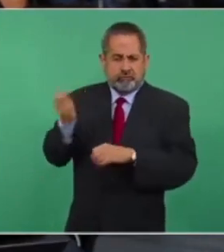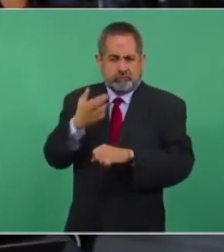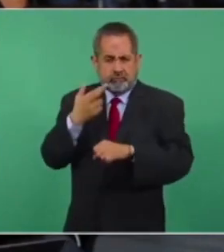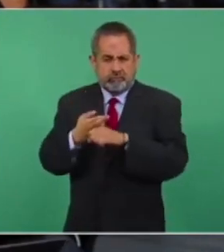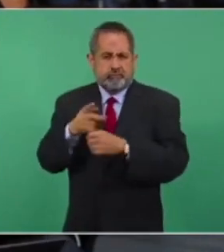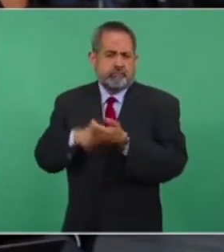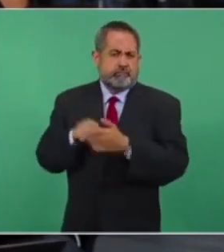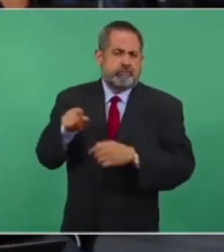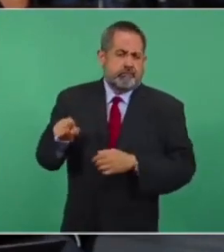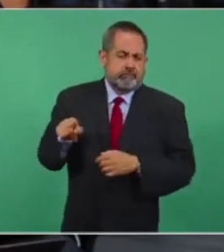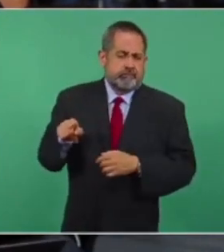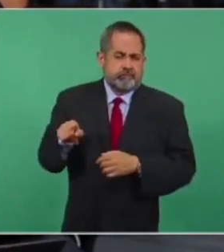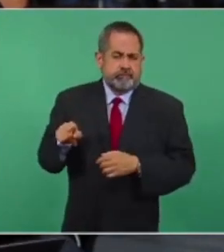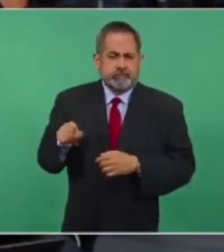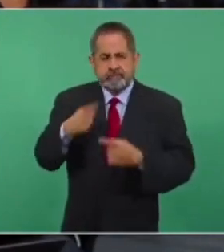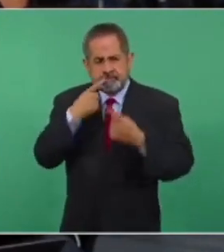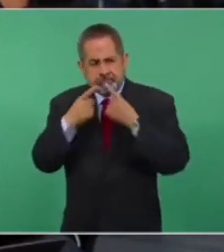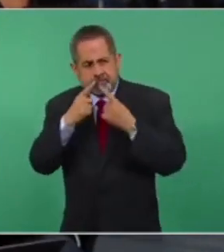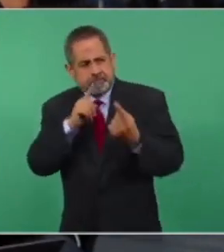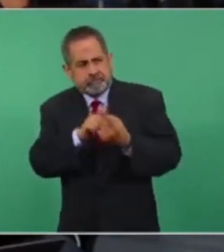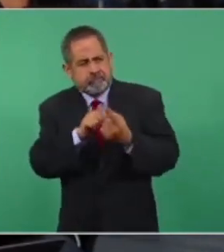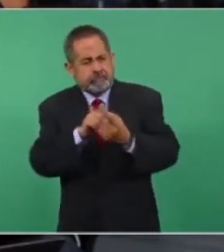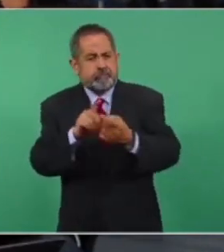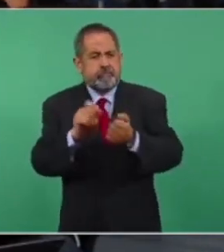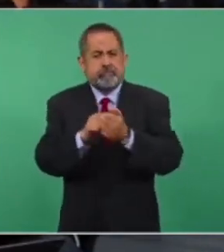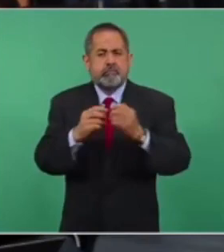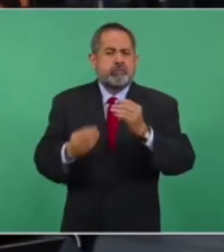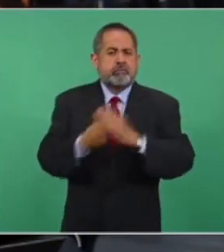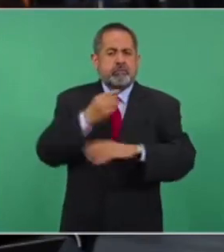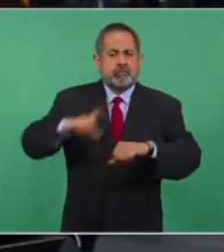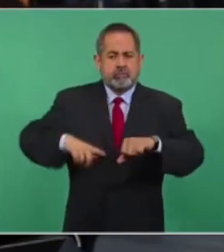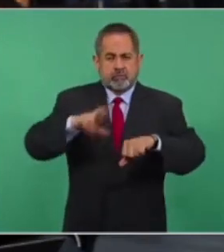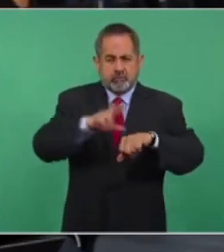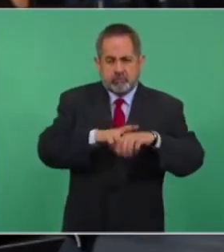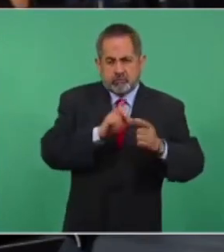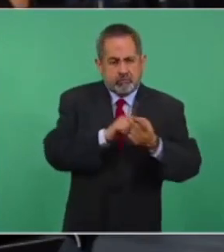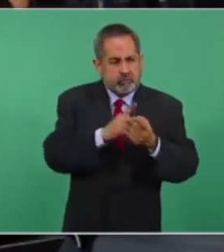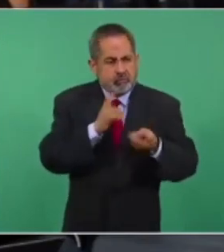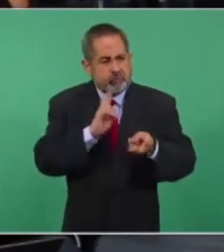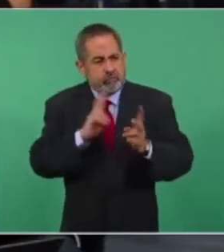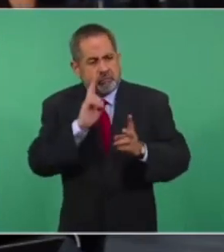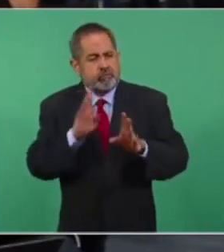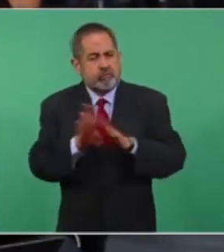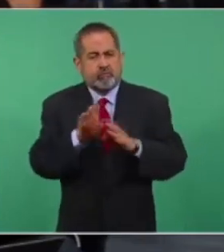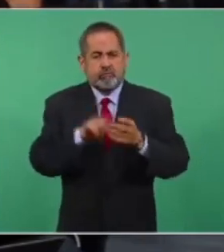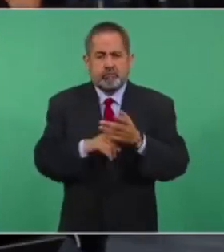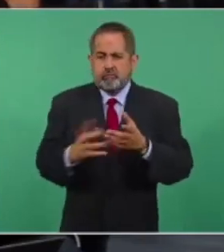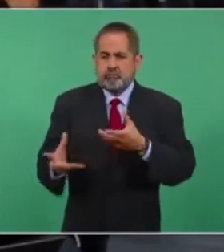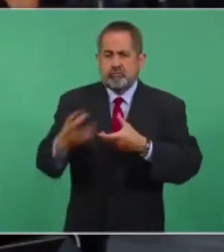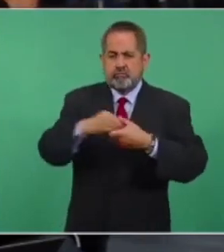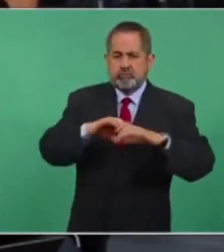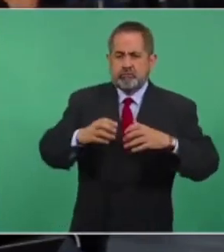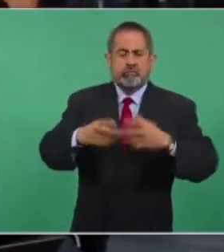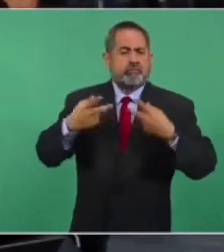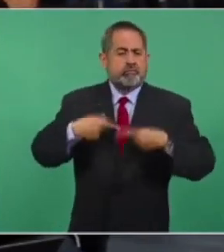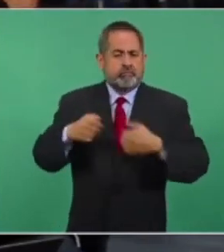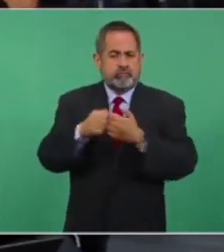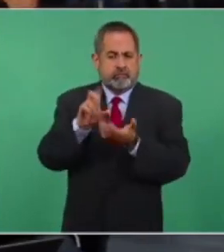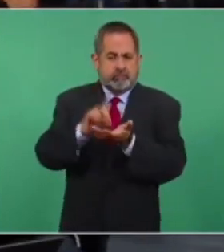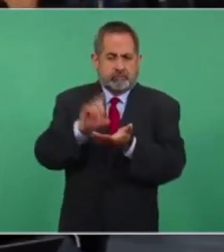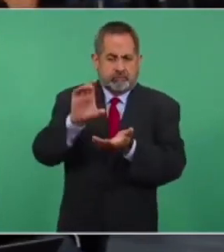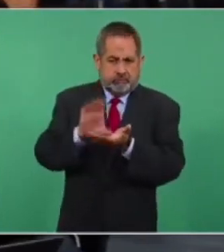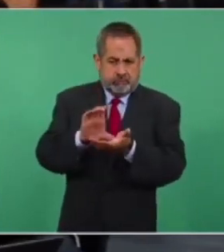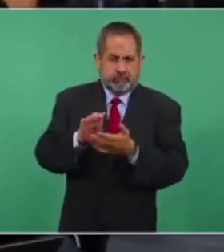anda cabildeando con los nuevos gobernadores para la inclusión de las personas con discapacidad de